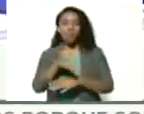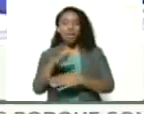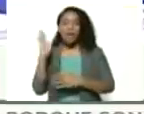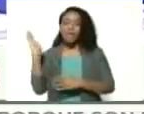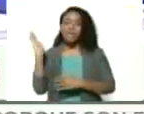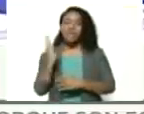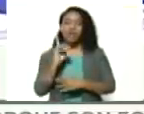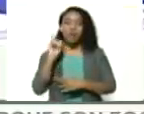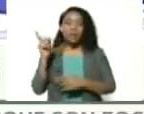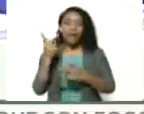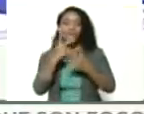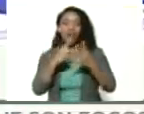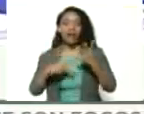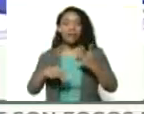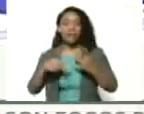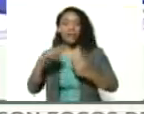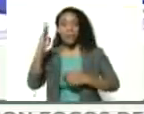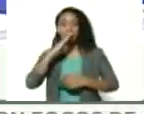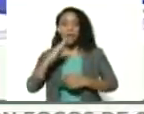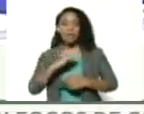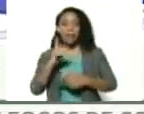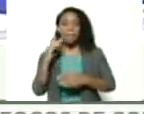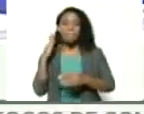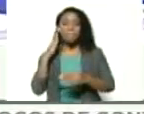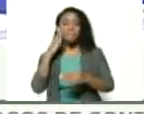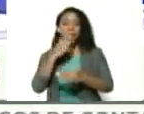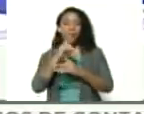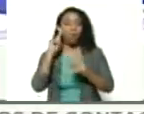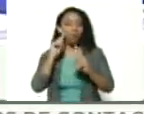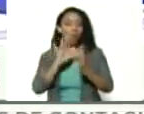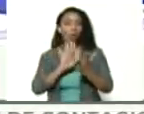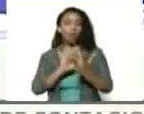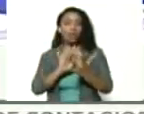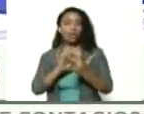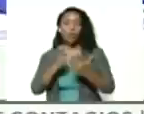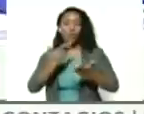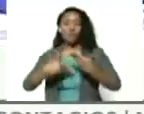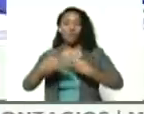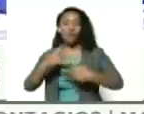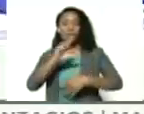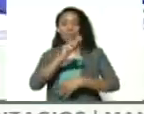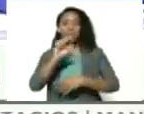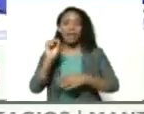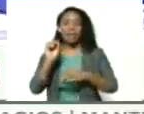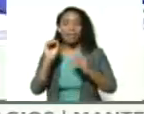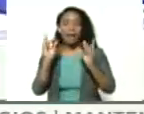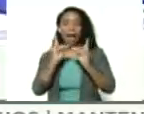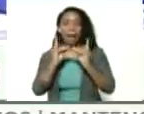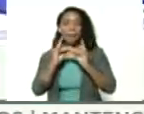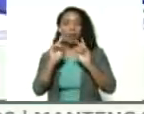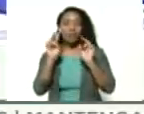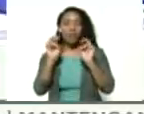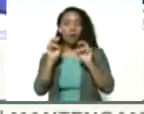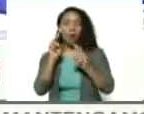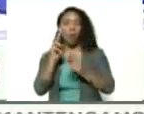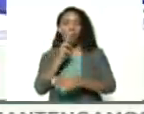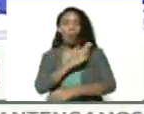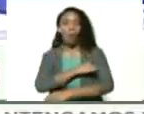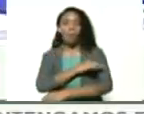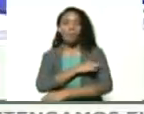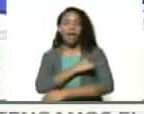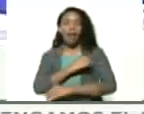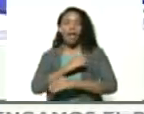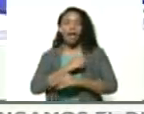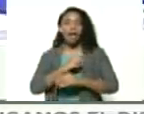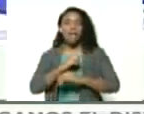la variante brasilera. Vámonos a la instalación de 30 camas nuevas en el hospital